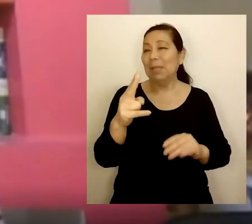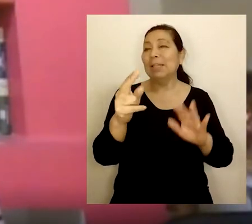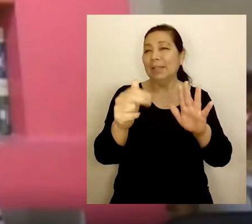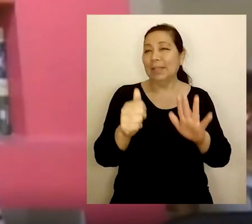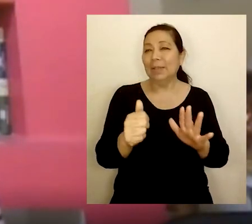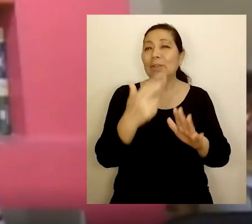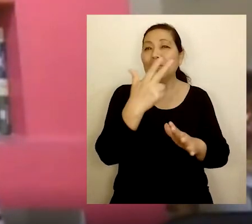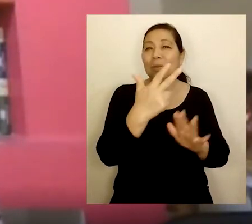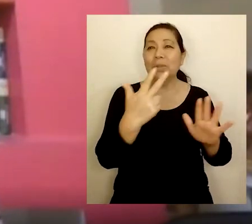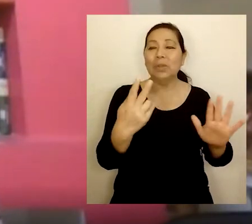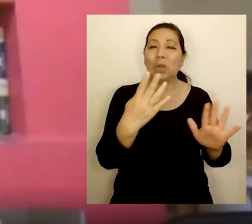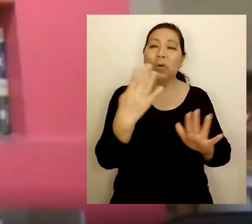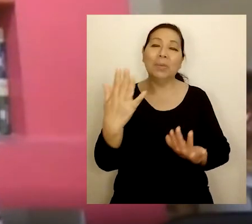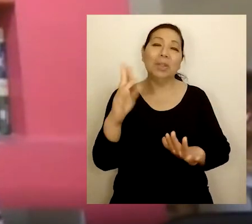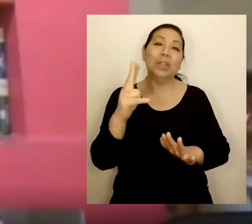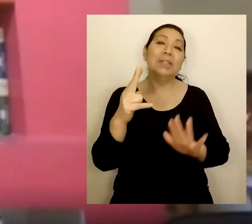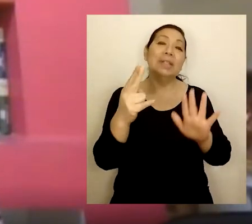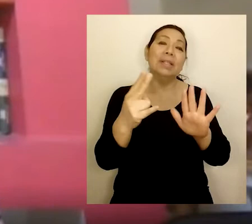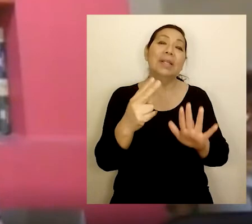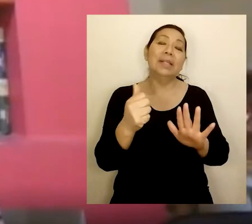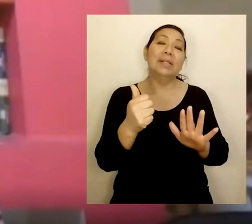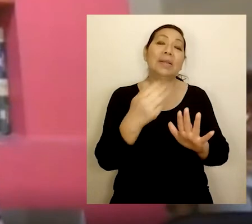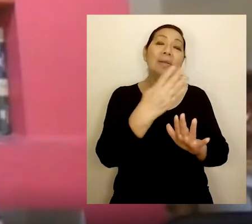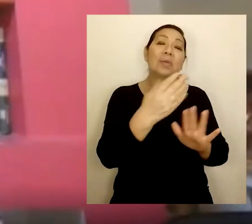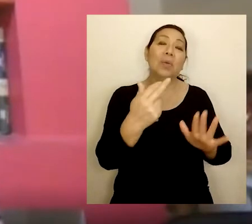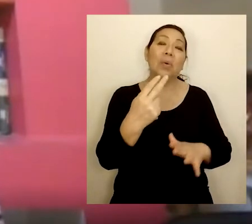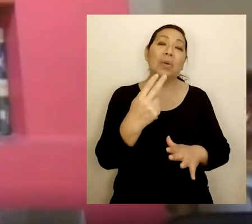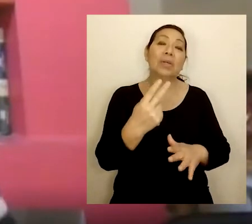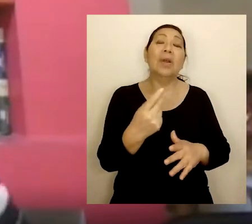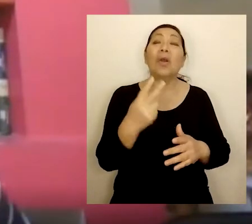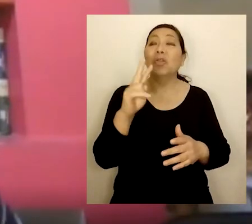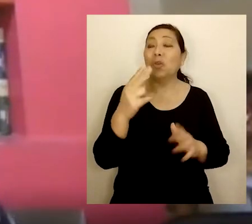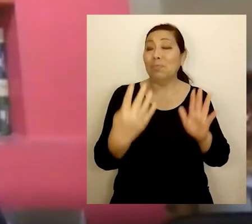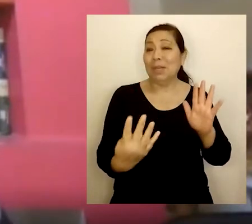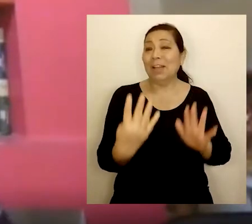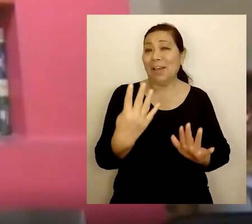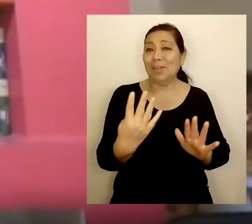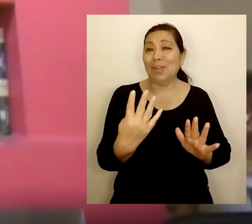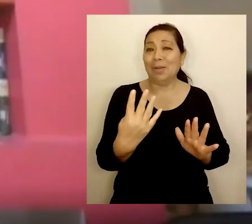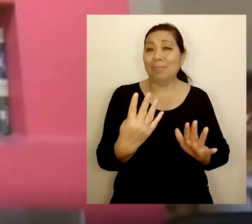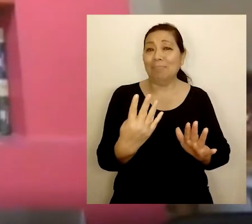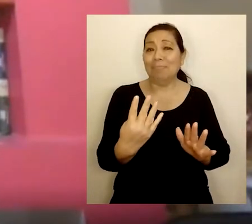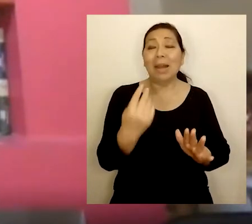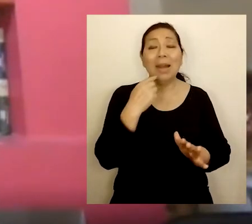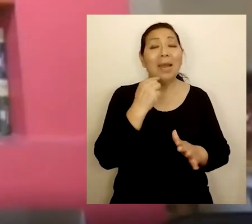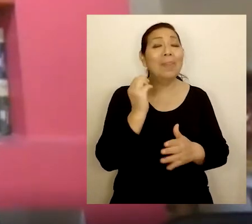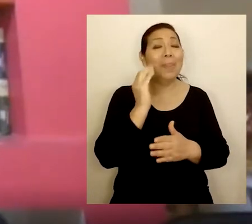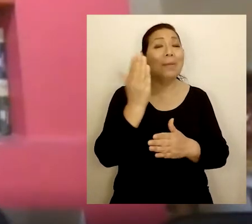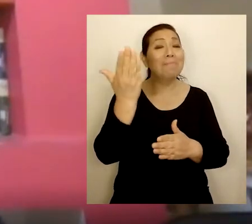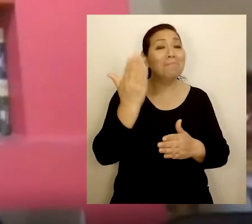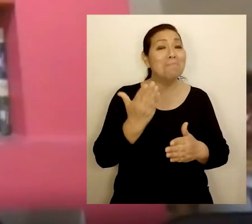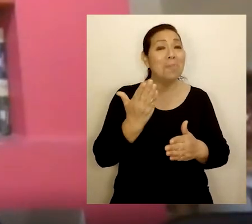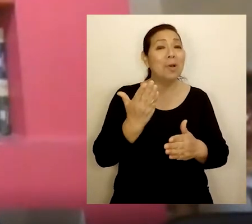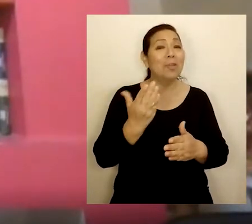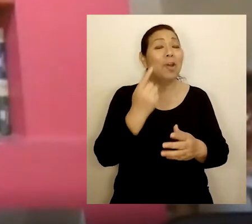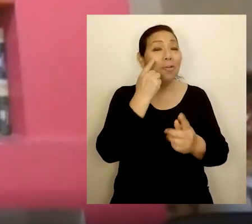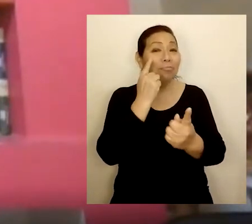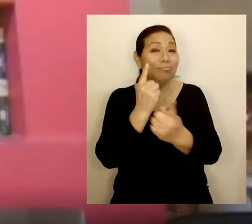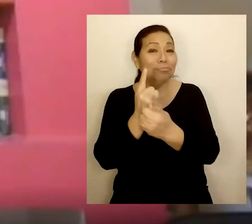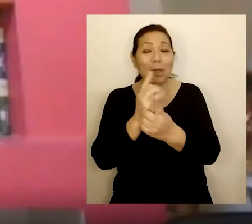4472-2016, 3895-2016, 4662-2014, fundadas las demandas,